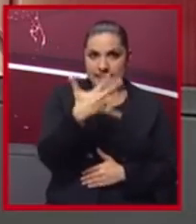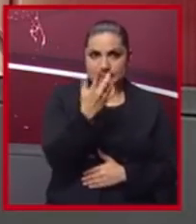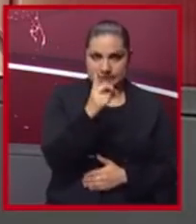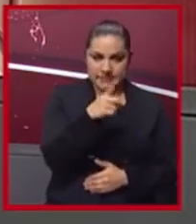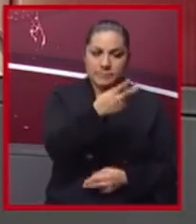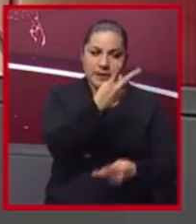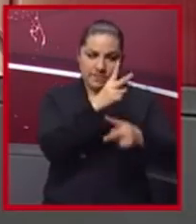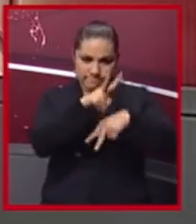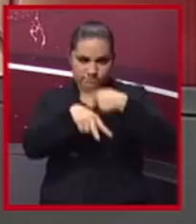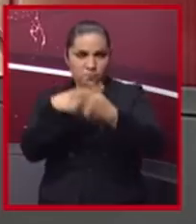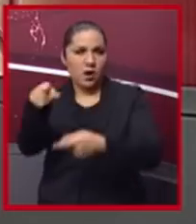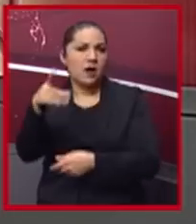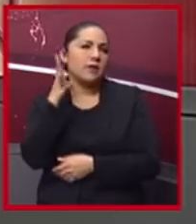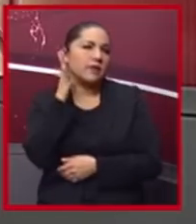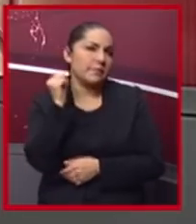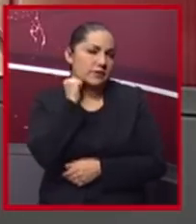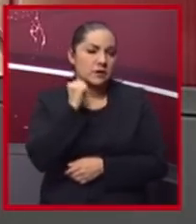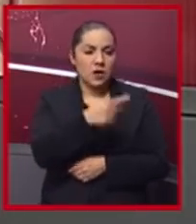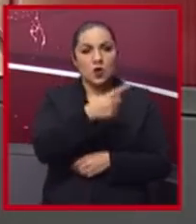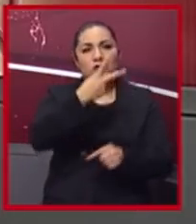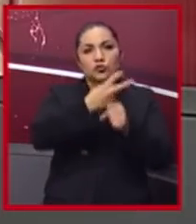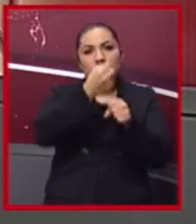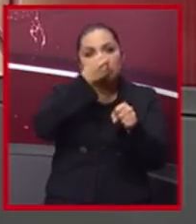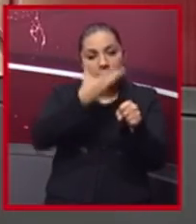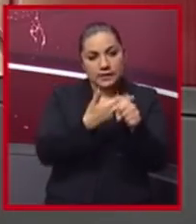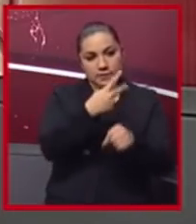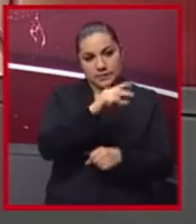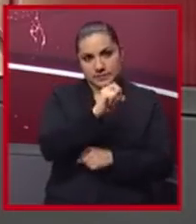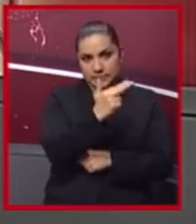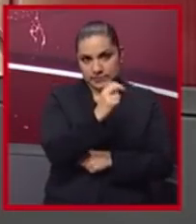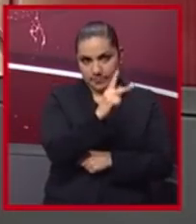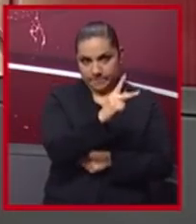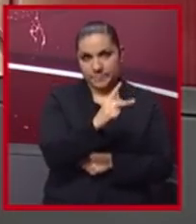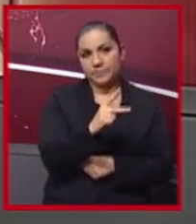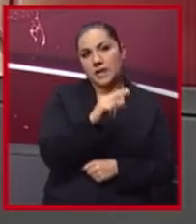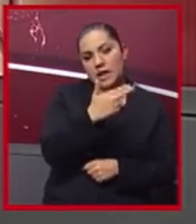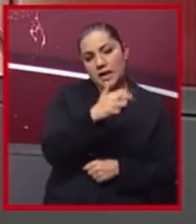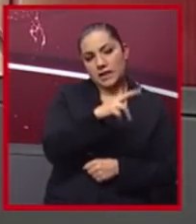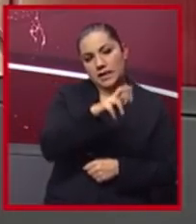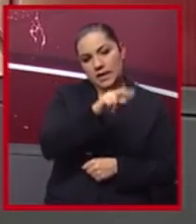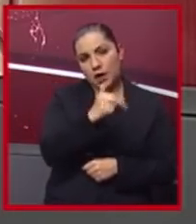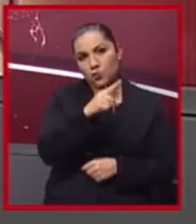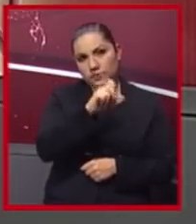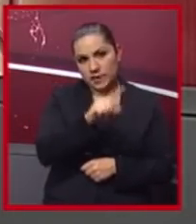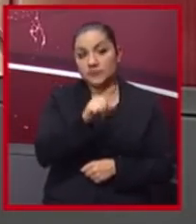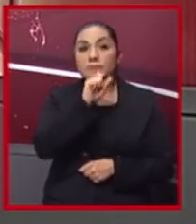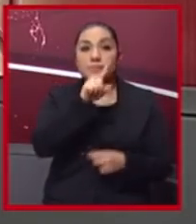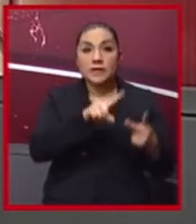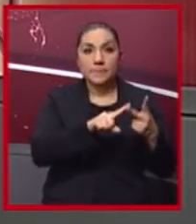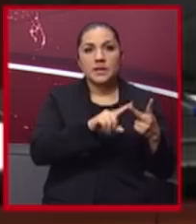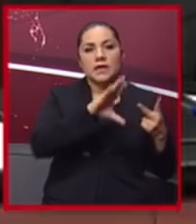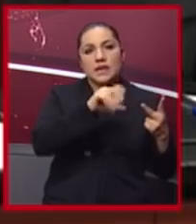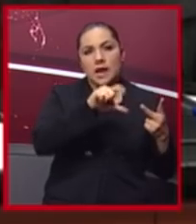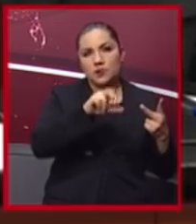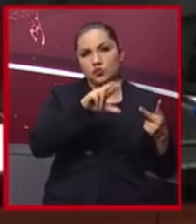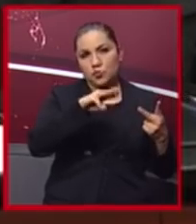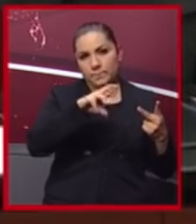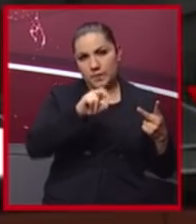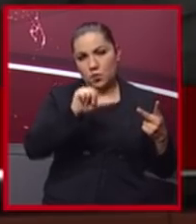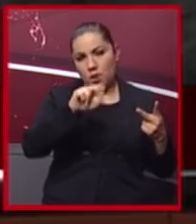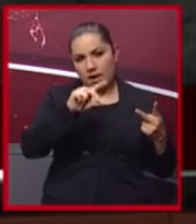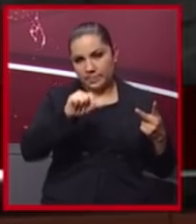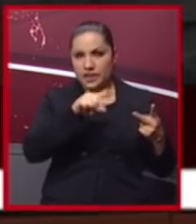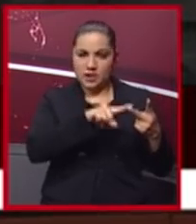la República el subsecretario de Hacienda y Crédito Público, Arturo Herrera Gutiérrez, acompañado de Carlos Romero Aranda, procurador fiscal, y de la